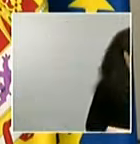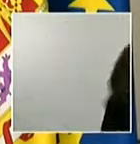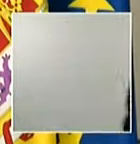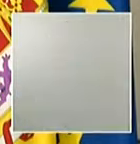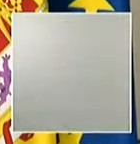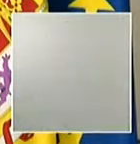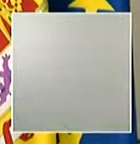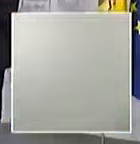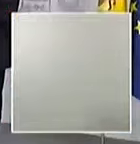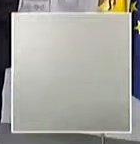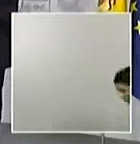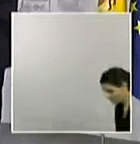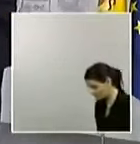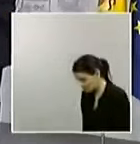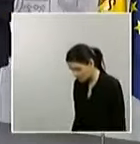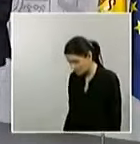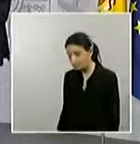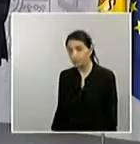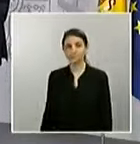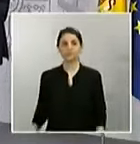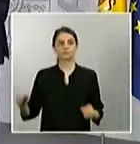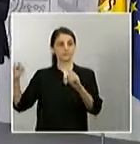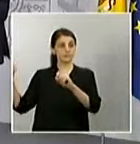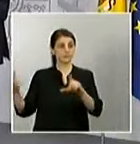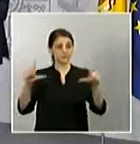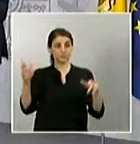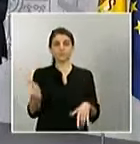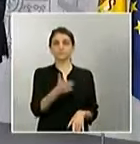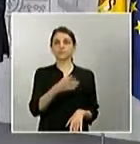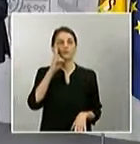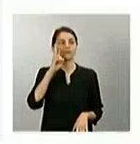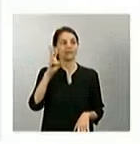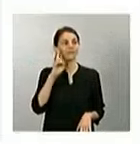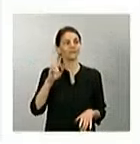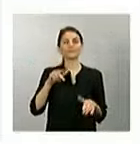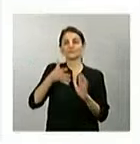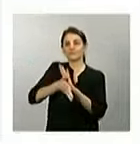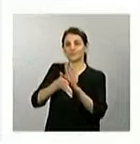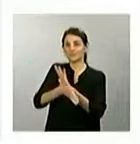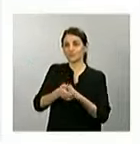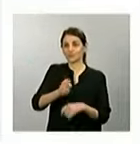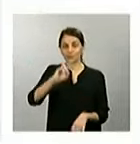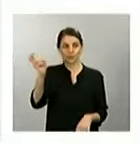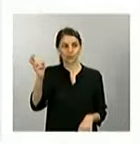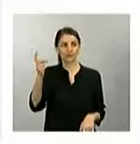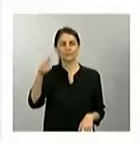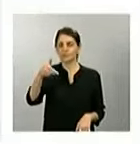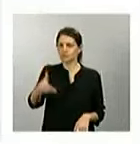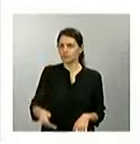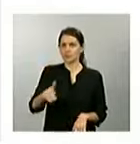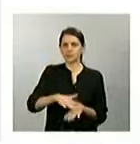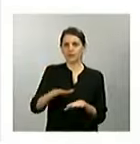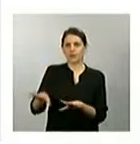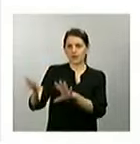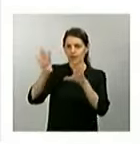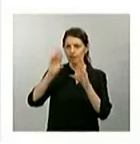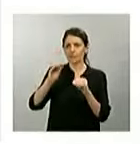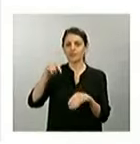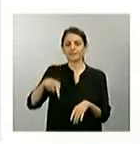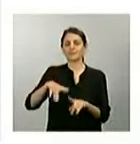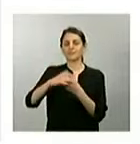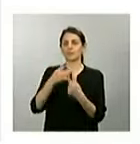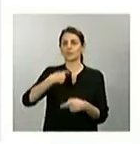vemos otra dimensión que yo creo que es fundamental para entender y qué es lo que ocurre en España como se ajusta al mercado de